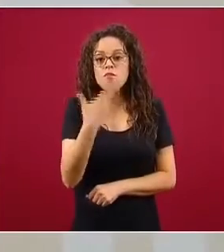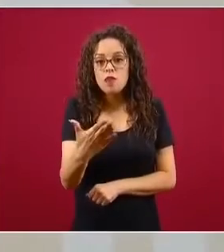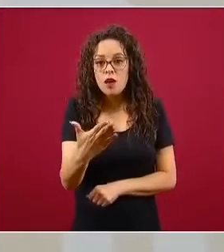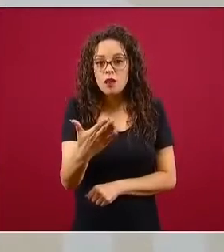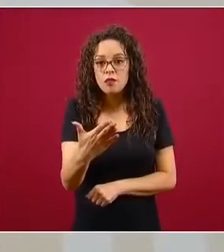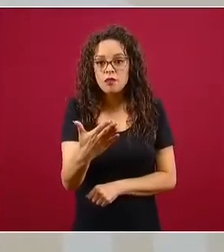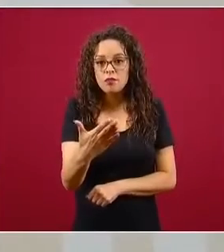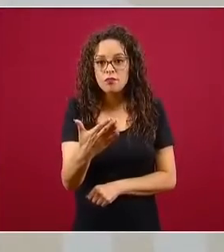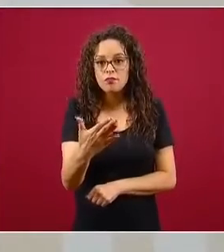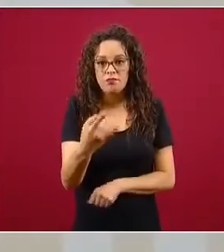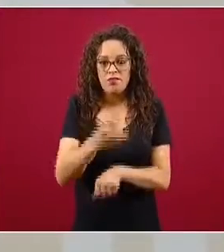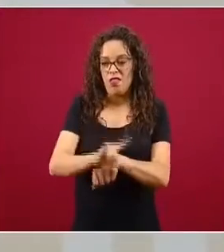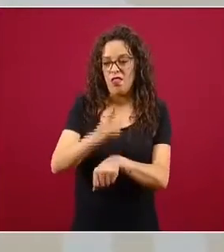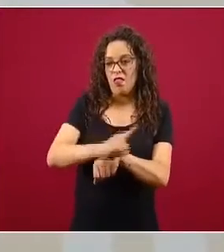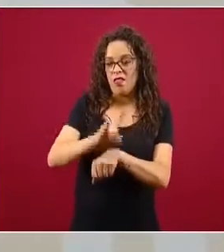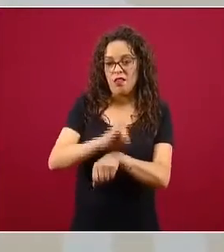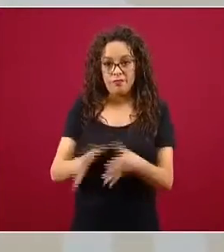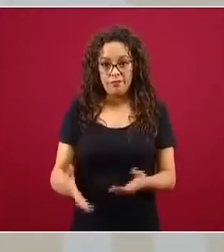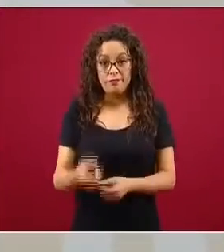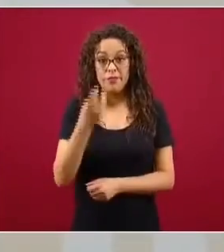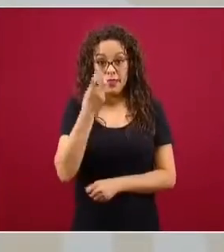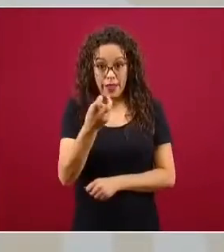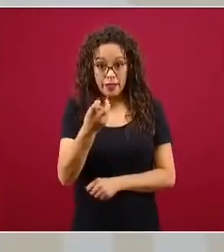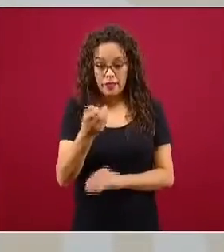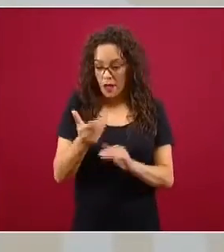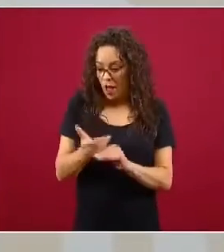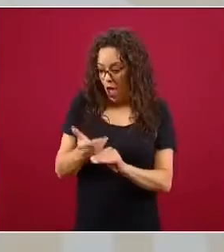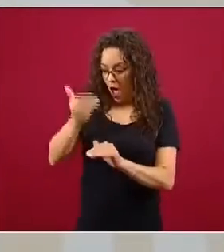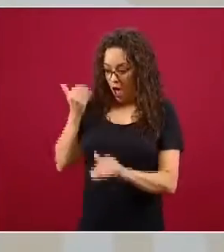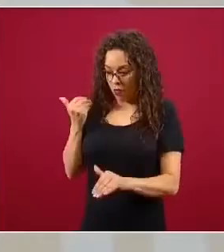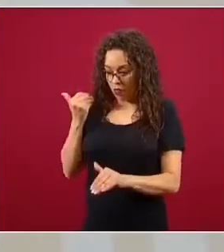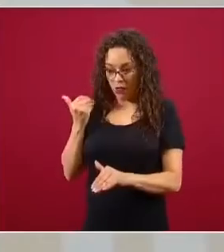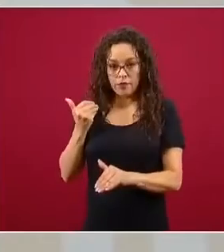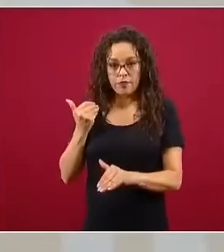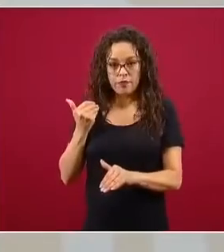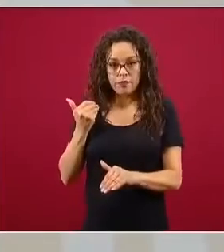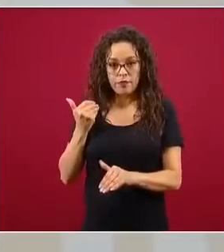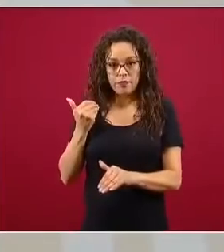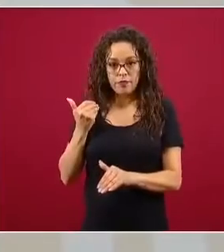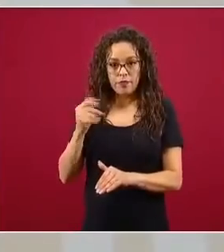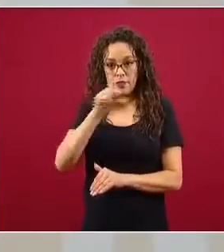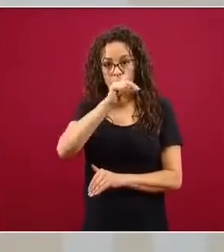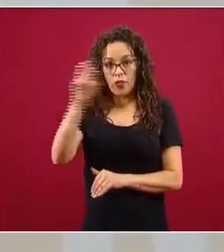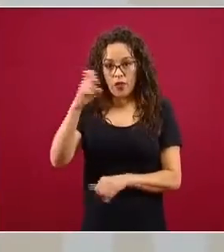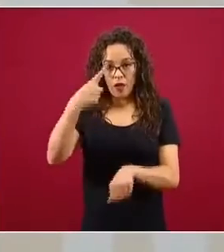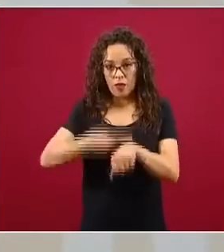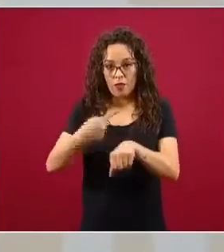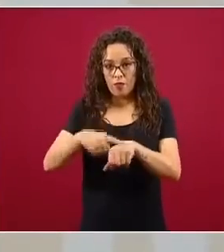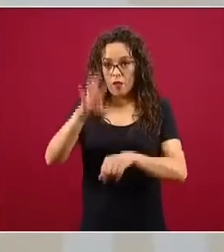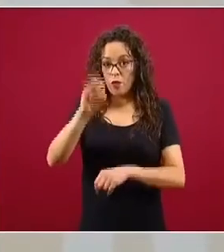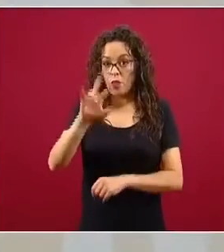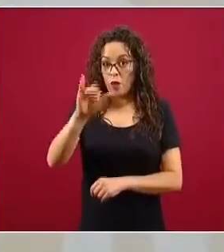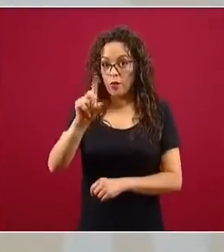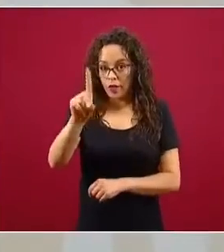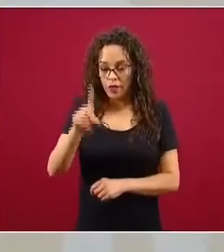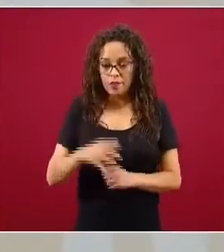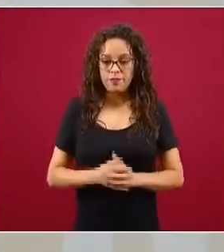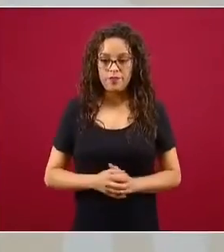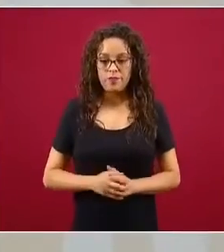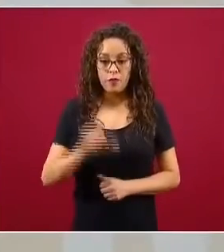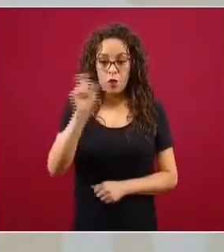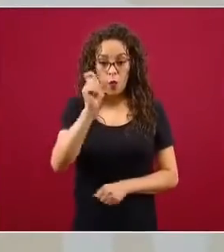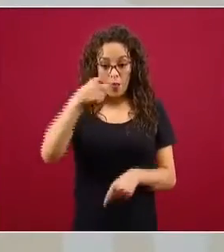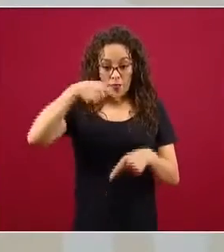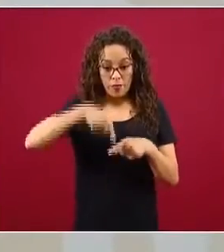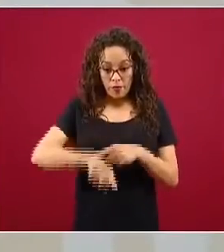no saludables. Esto es previo a COVID. Desde que inició este periodo de gobierno, teníamos